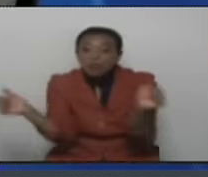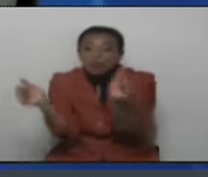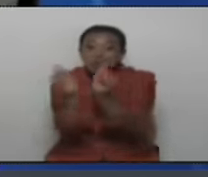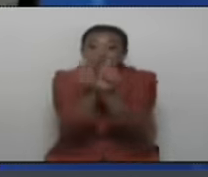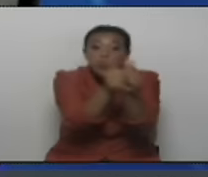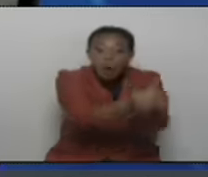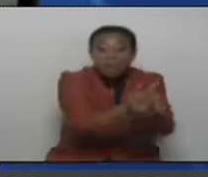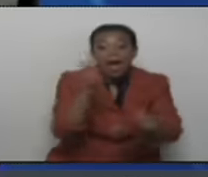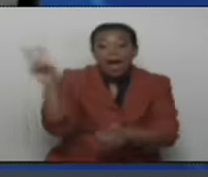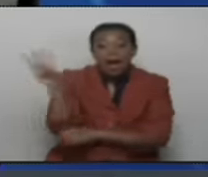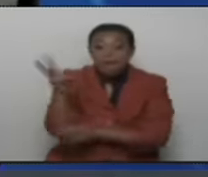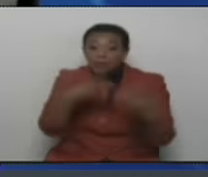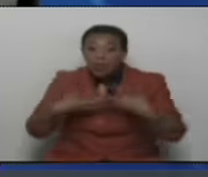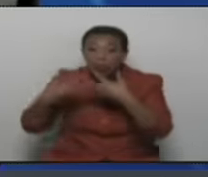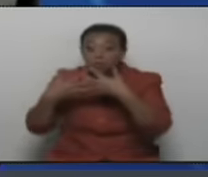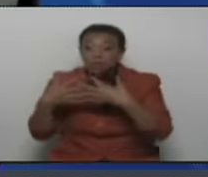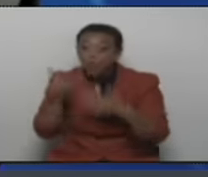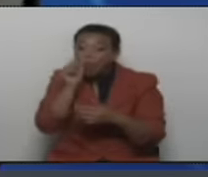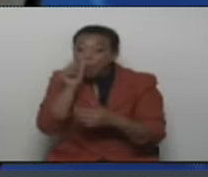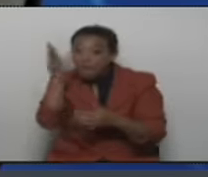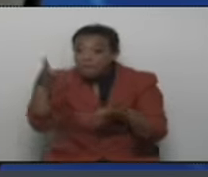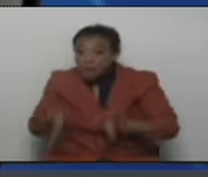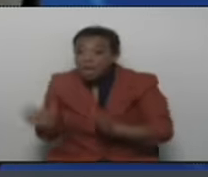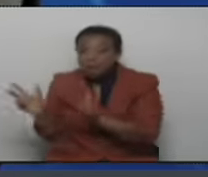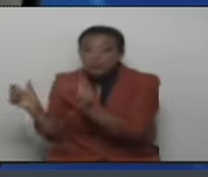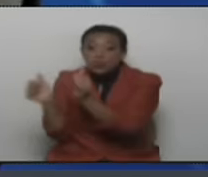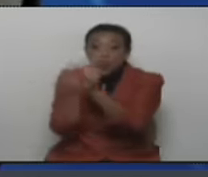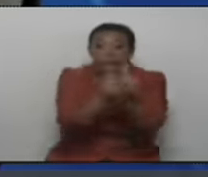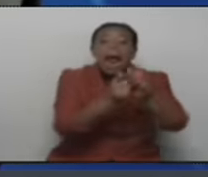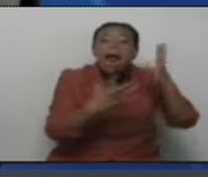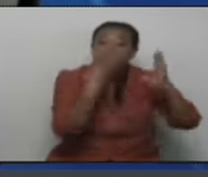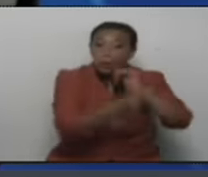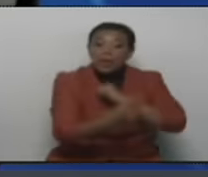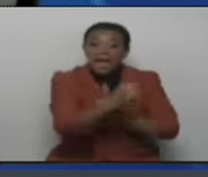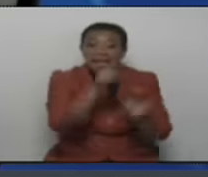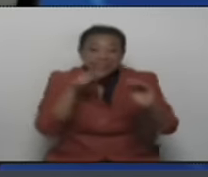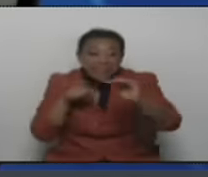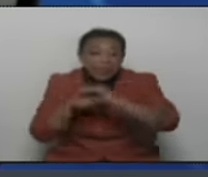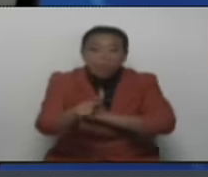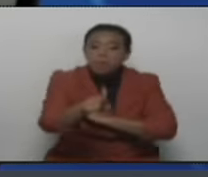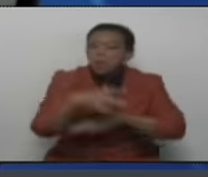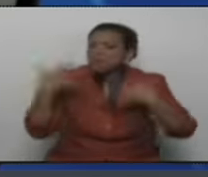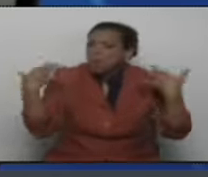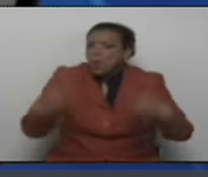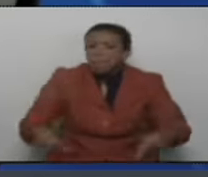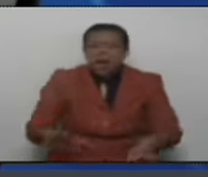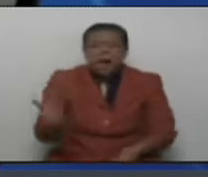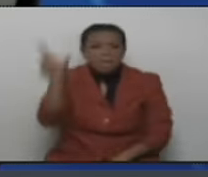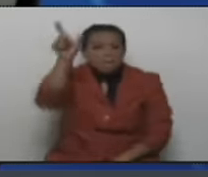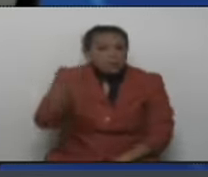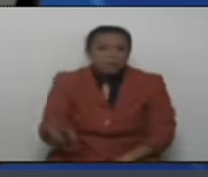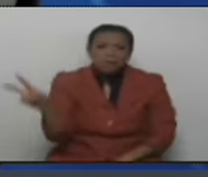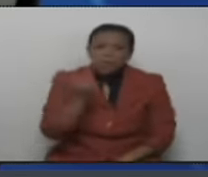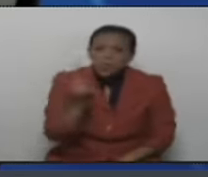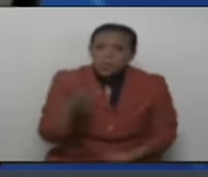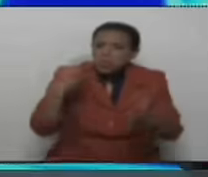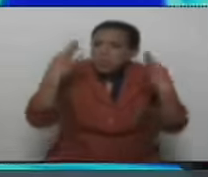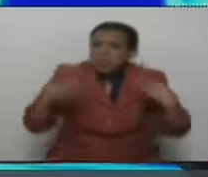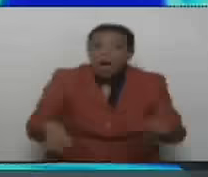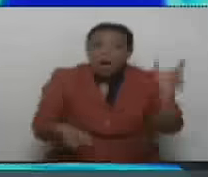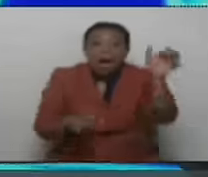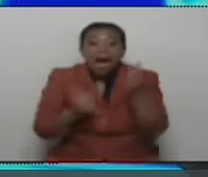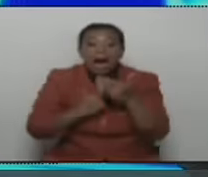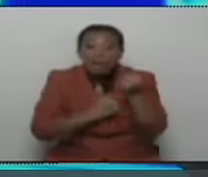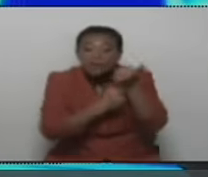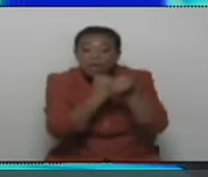lo traía a Venezuela y también garantizaba su salida. Él entró y salió en varias oportunidades. Sí, claro, inclusive, presidente, mire esta